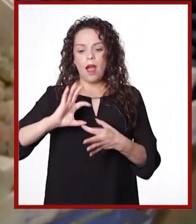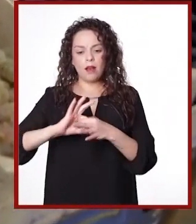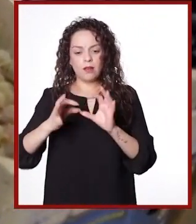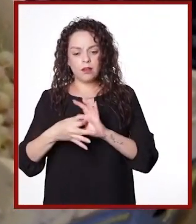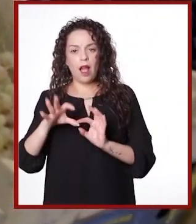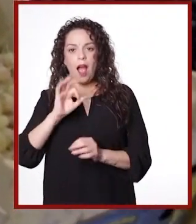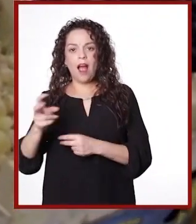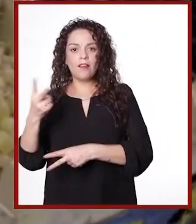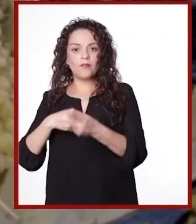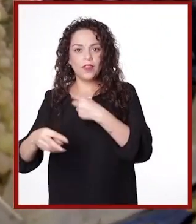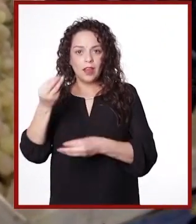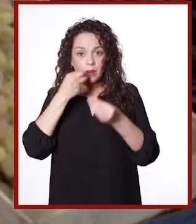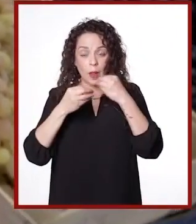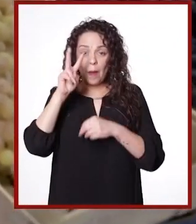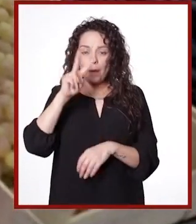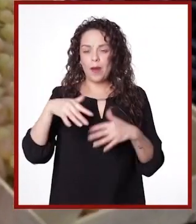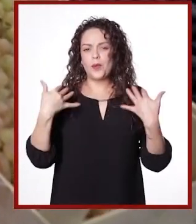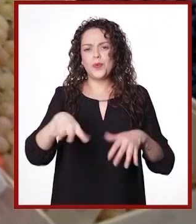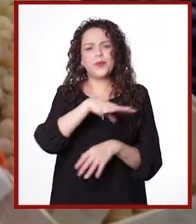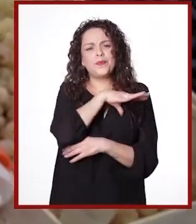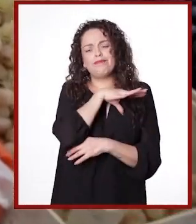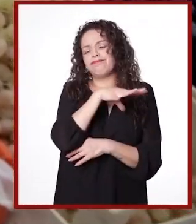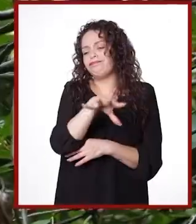los alimentos. Es increíble